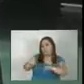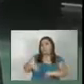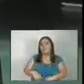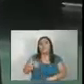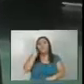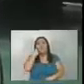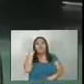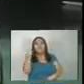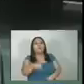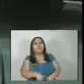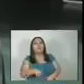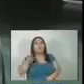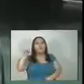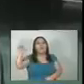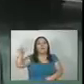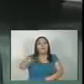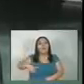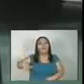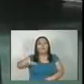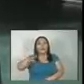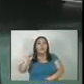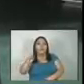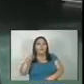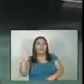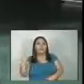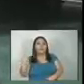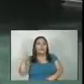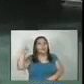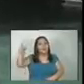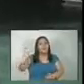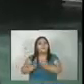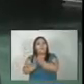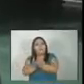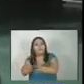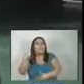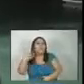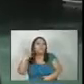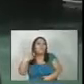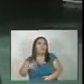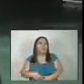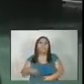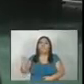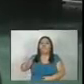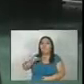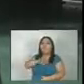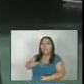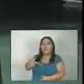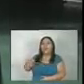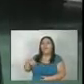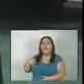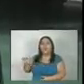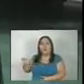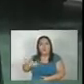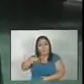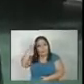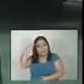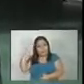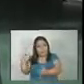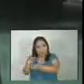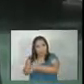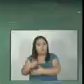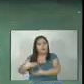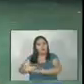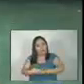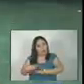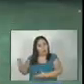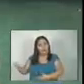dónde nos visitas? Ya del lado de Oriente. ¿Desde Oriente? La Unión, San Miguel. ¿Y con la familia? Con la familia, aquí andamos, ahí con mi esposa y los